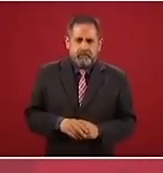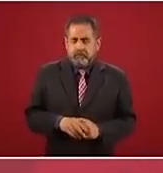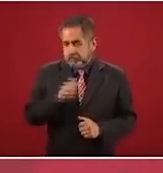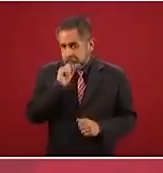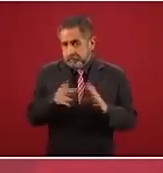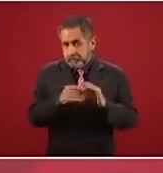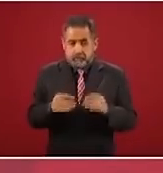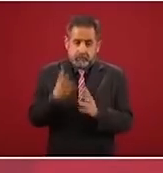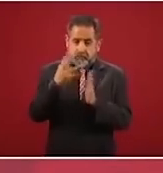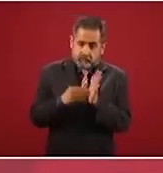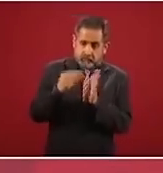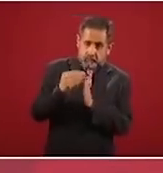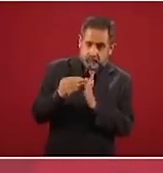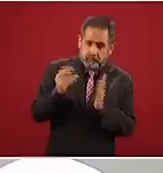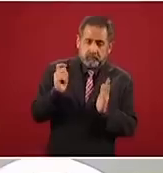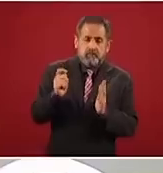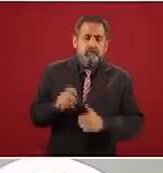además de esos 4 millones,